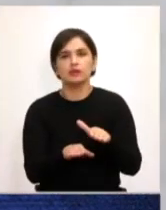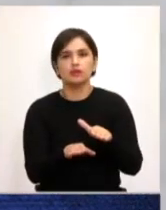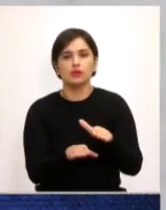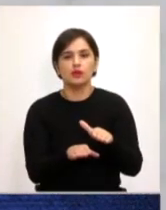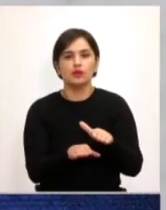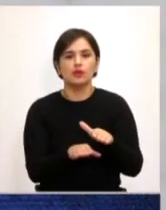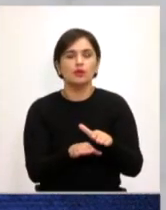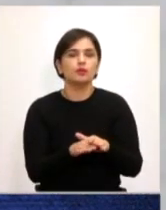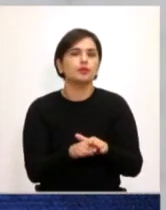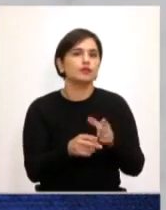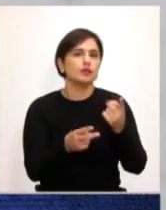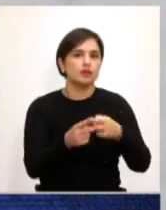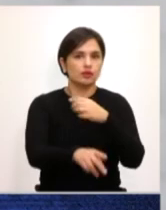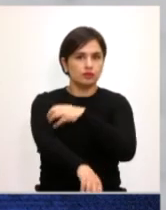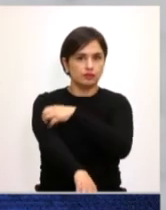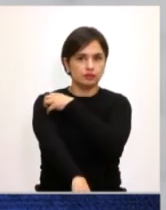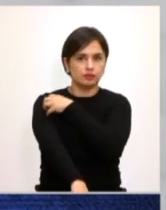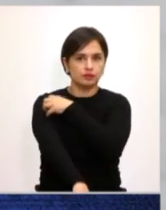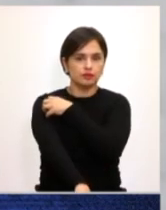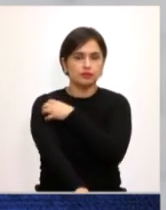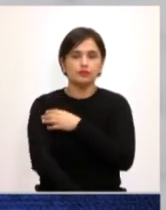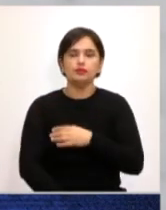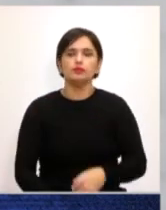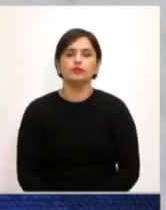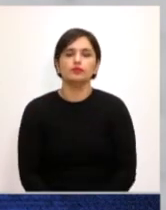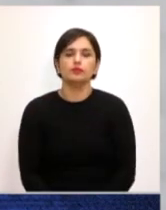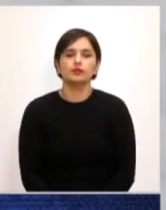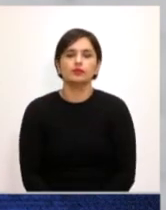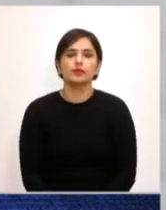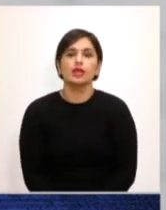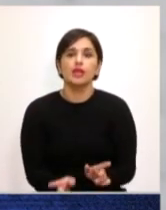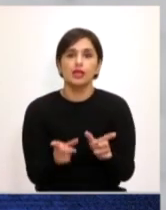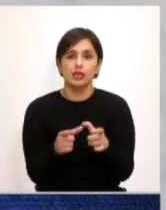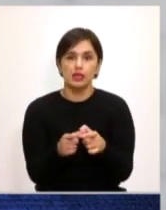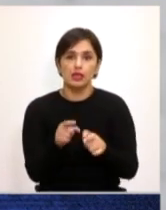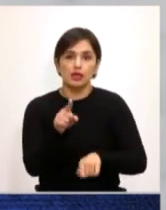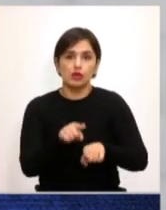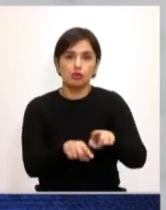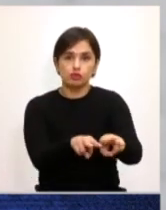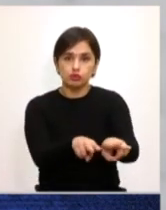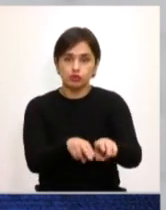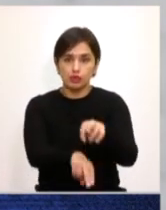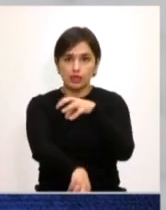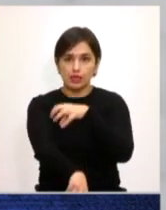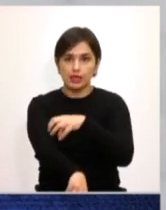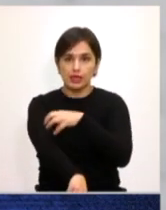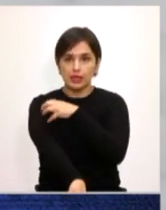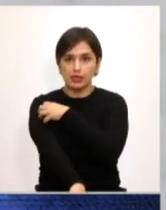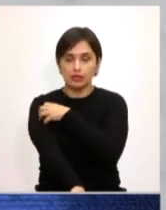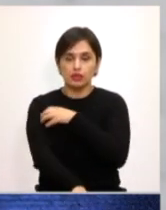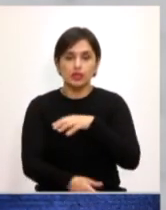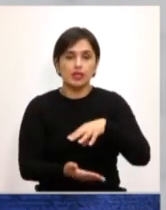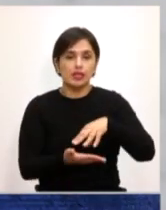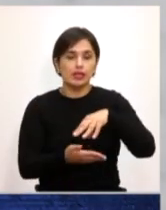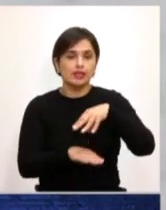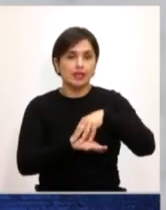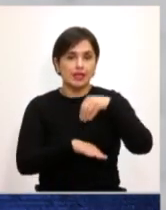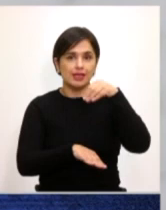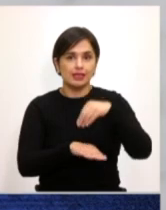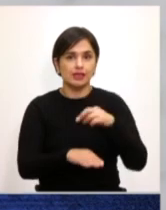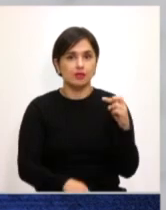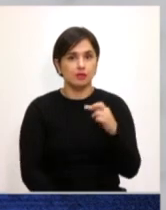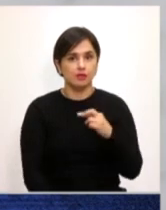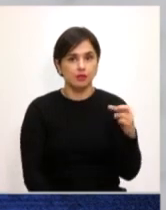Núñez y Matías Walker. De igual modo, la Comisión de Agricultura en la región de Arica y Parinacota, con los